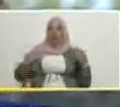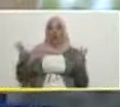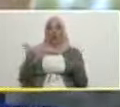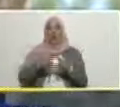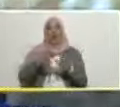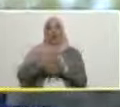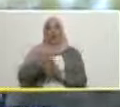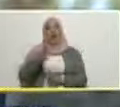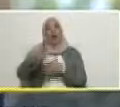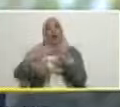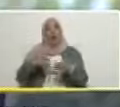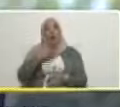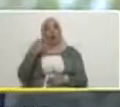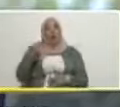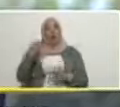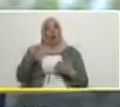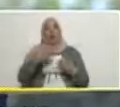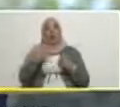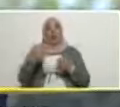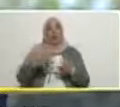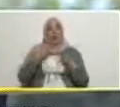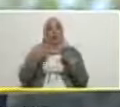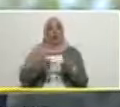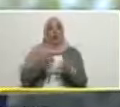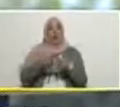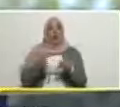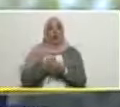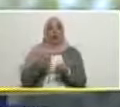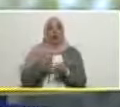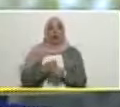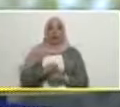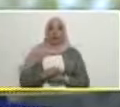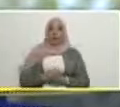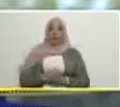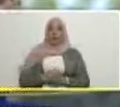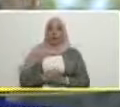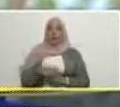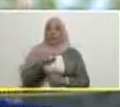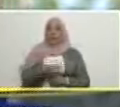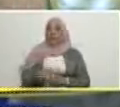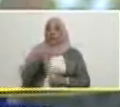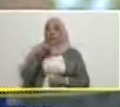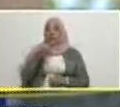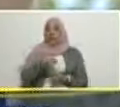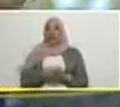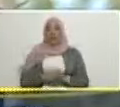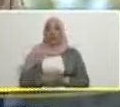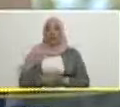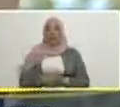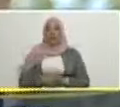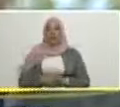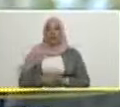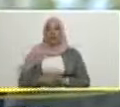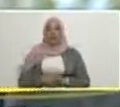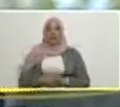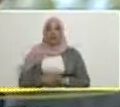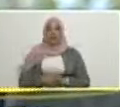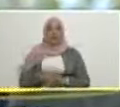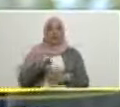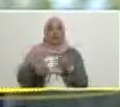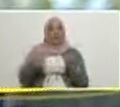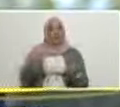encontrarnos con todos esos jóvenes que quieren ser voluntarios, con todos esos jóvenes que quieren sumarse, con todos esos jóvenes que desde la cultura, el